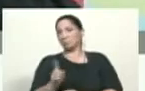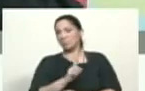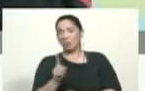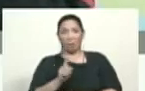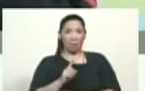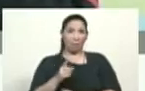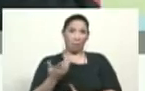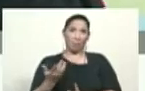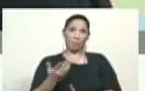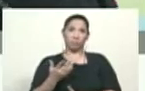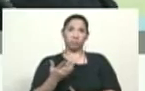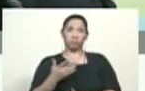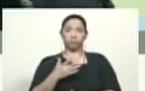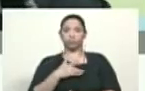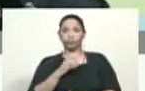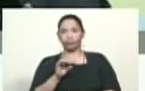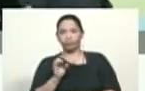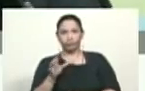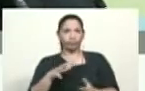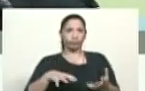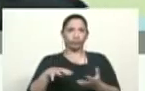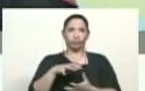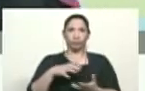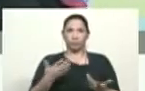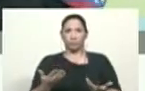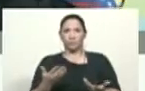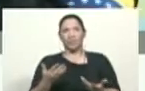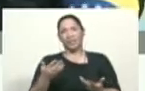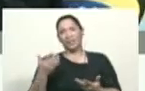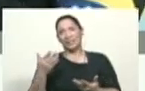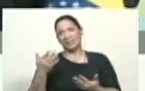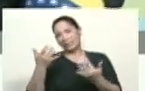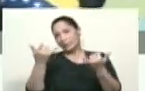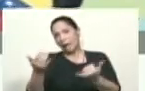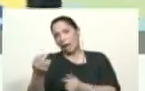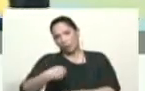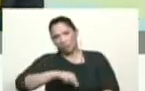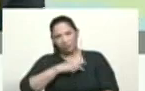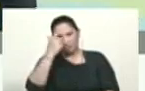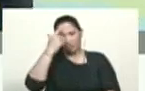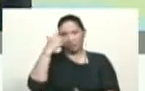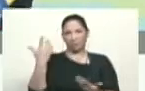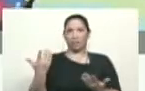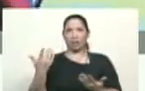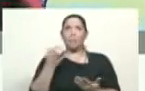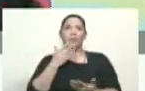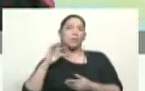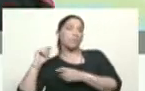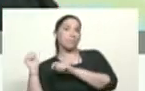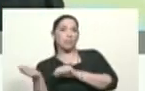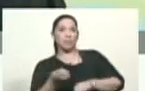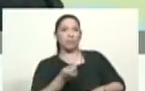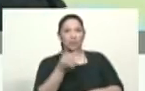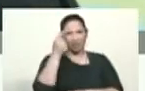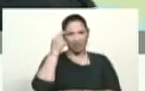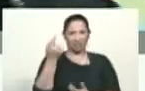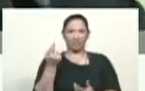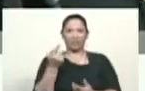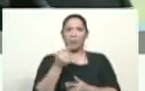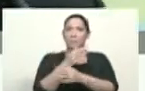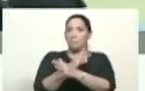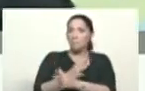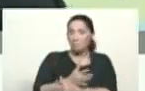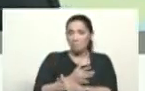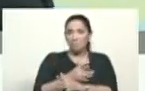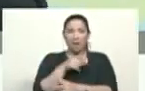afecta en lo absoluto, porque estaba cantado. Era nosotros, en el argot del béisbol, decimos, esa jugada estaba cantada. Es decir,